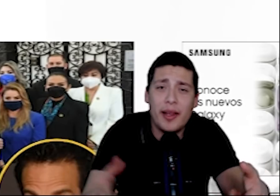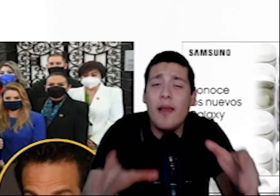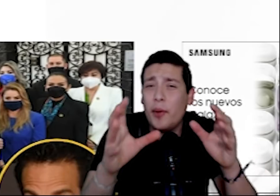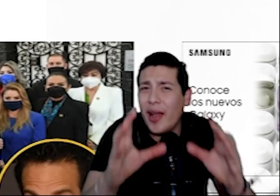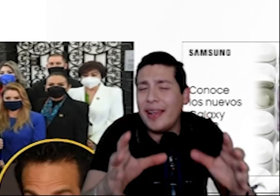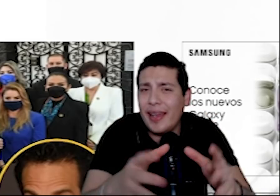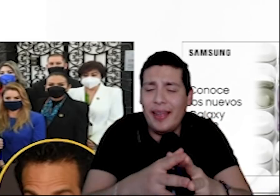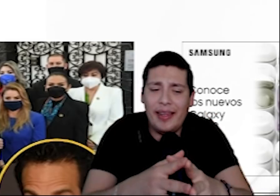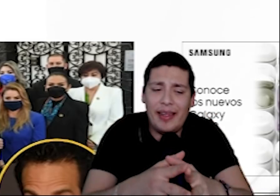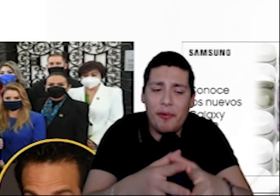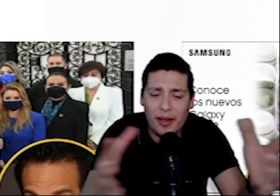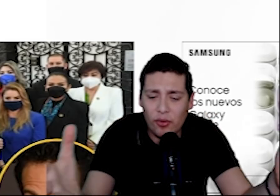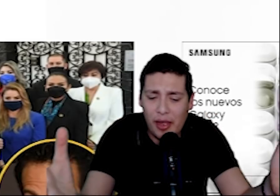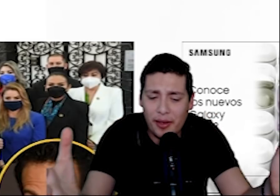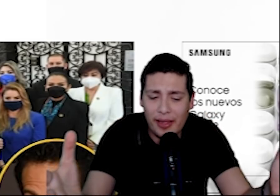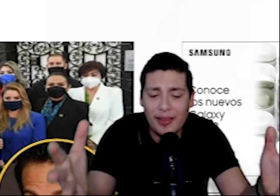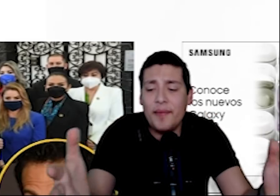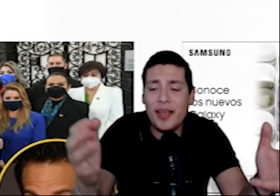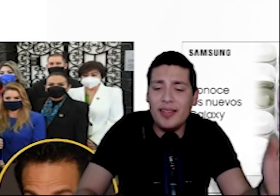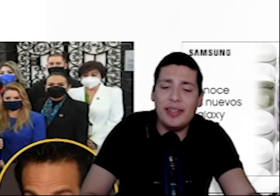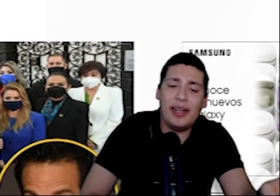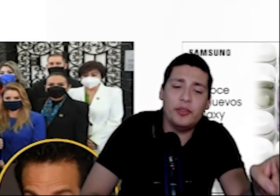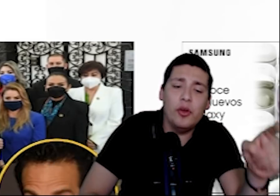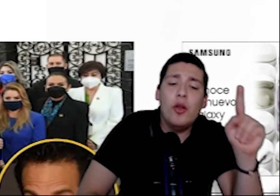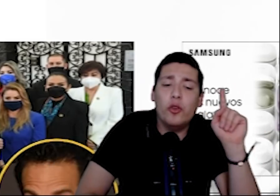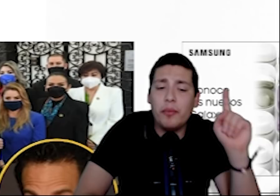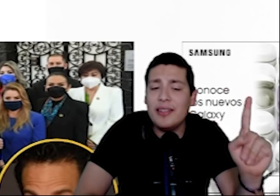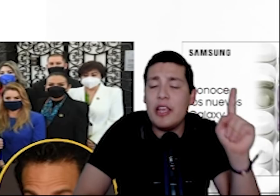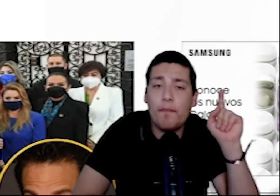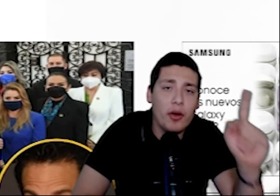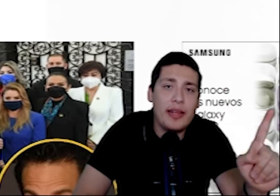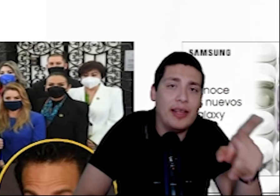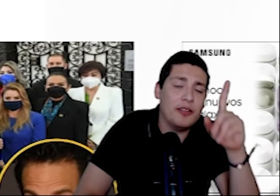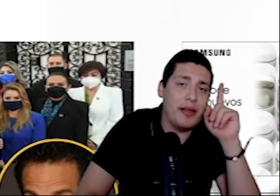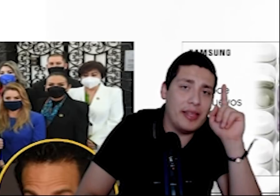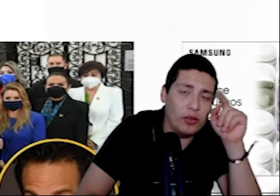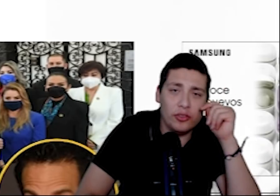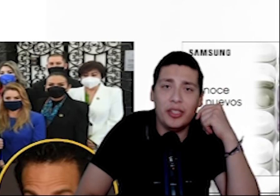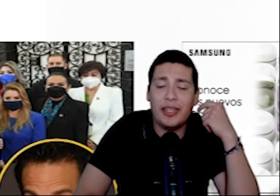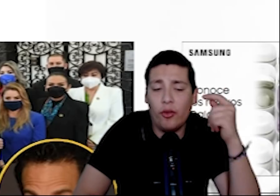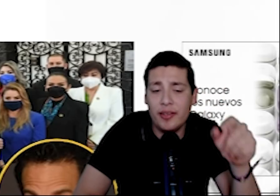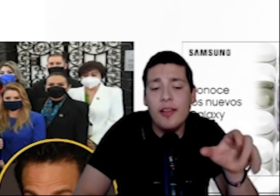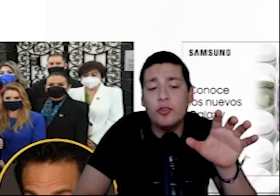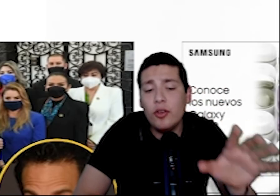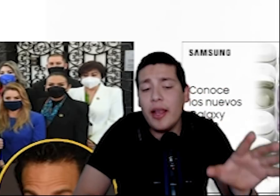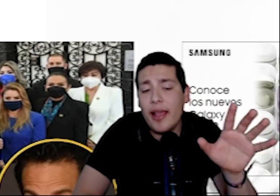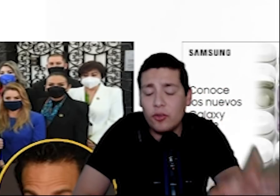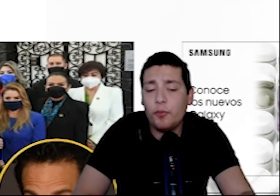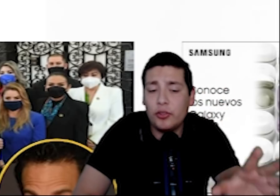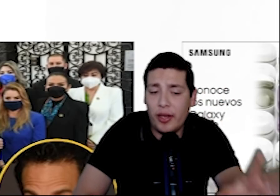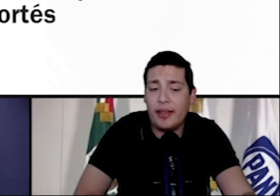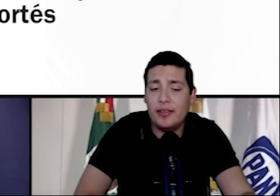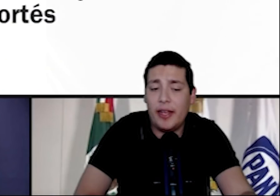resuelven. Pero hay que hablar con la verdad. Y en este caso los más hipócritas, mentirosos y traidores son